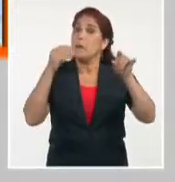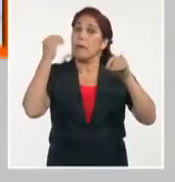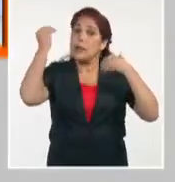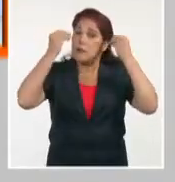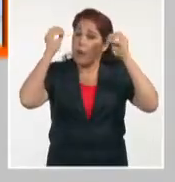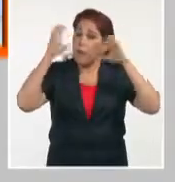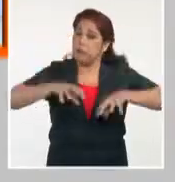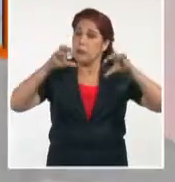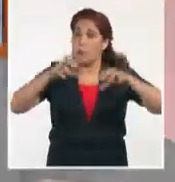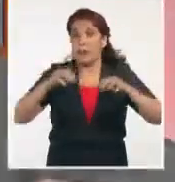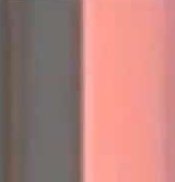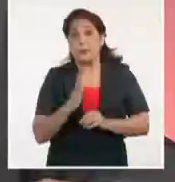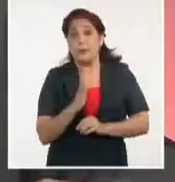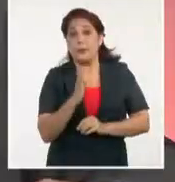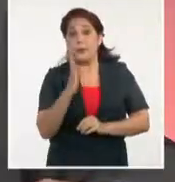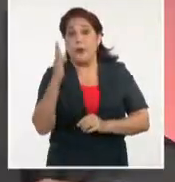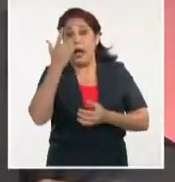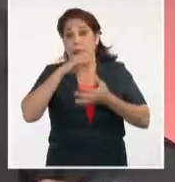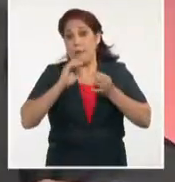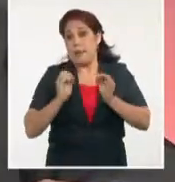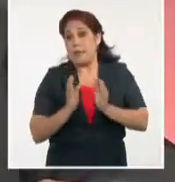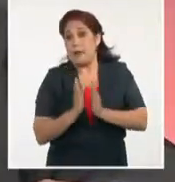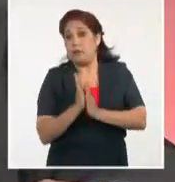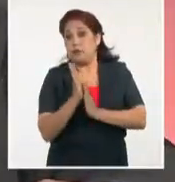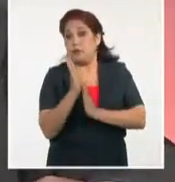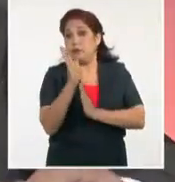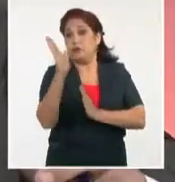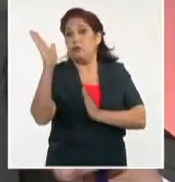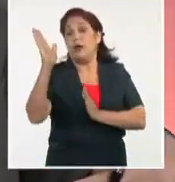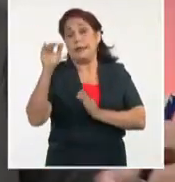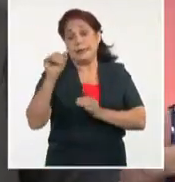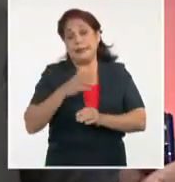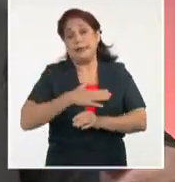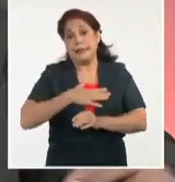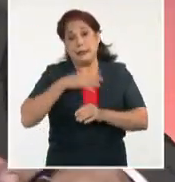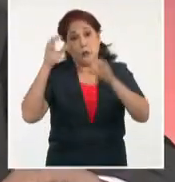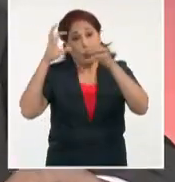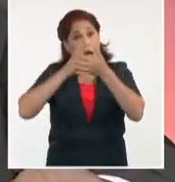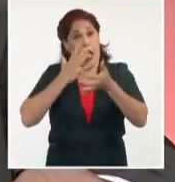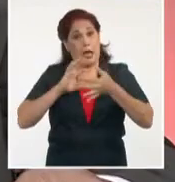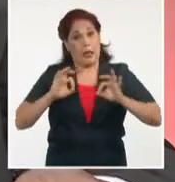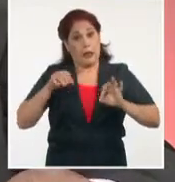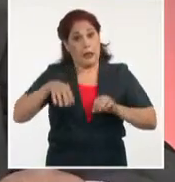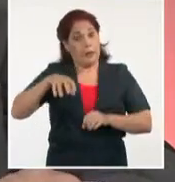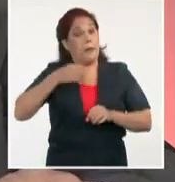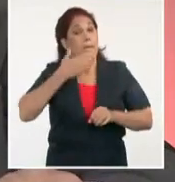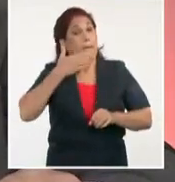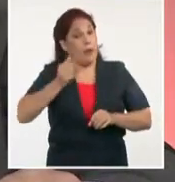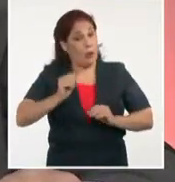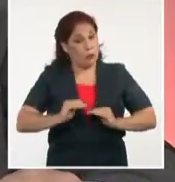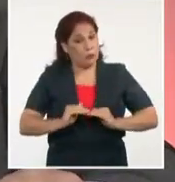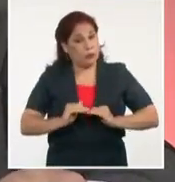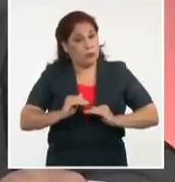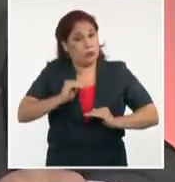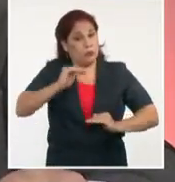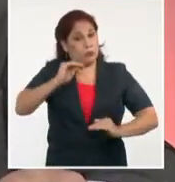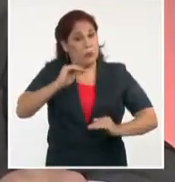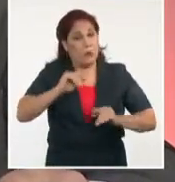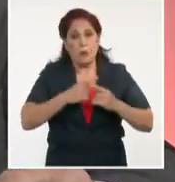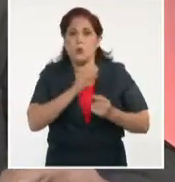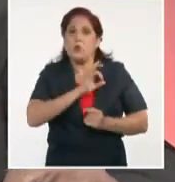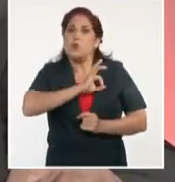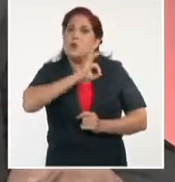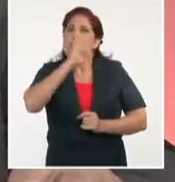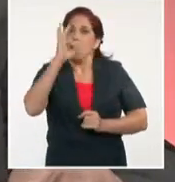rumbo en Artemisa, ha estado lloviendo y esperemos que lo que llueva hoy y mañana mejoremos un poco la situación, pero nunca va a llegar a